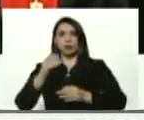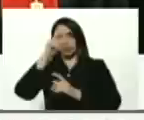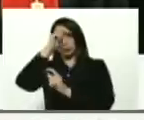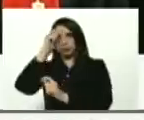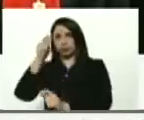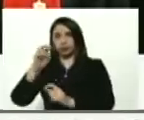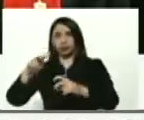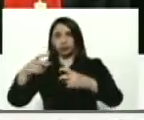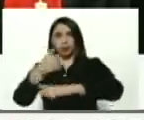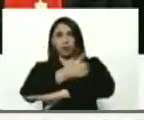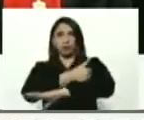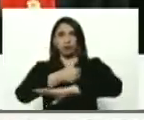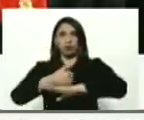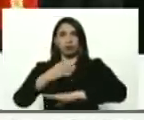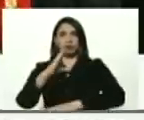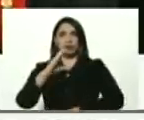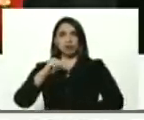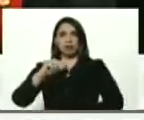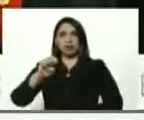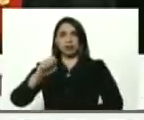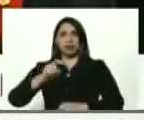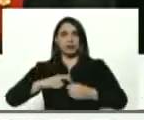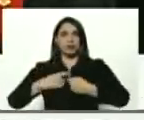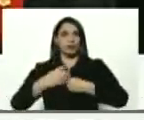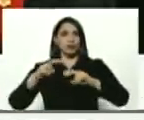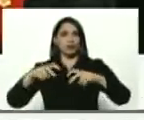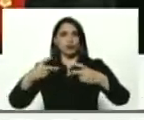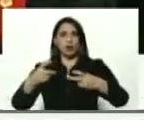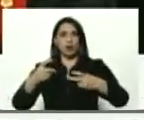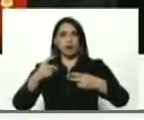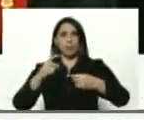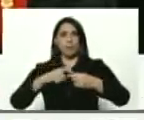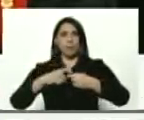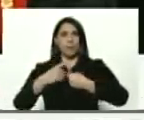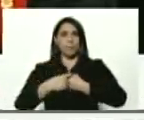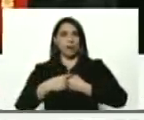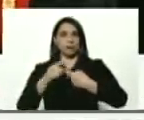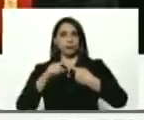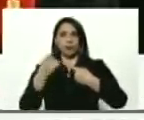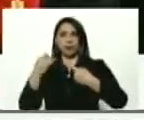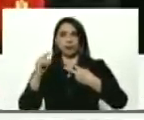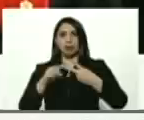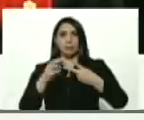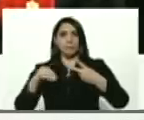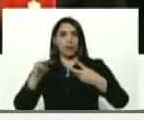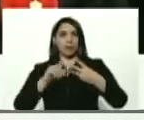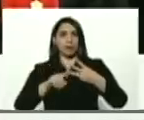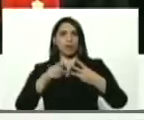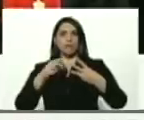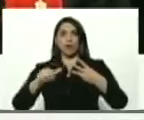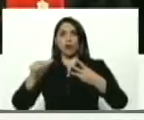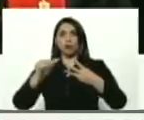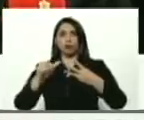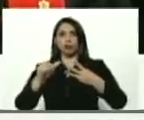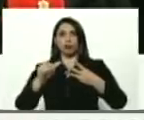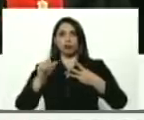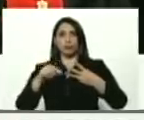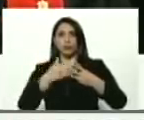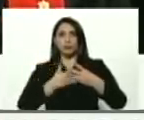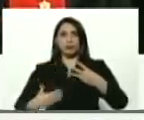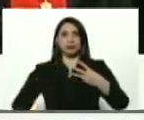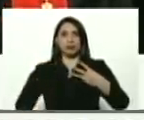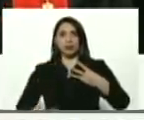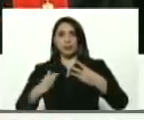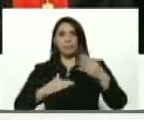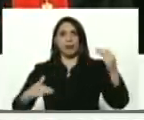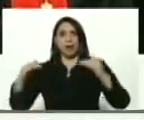comicial. Informaba que integran esta nueva junta Indira Mayra Alfonso Izaguirre como rectora principal y presidenta del